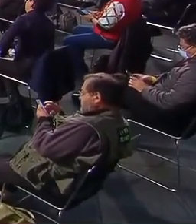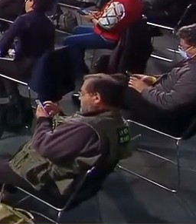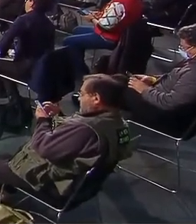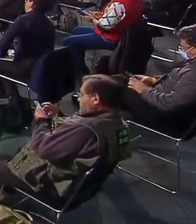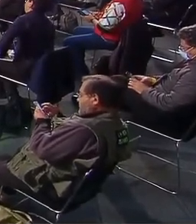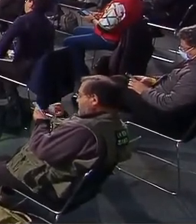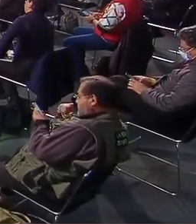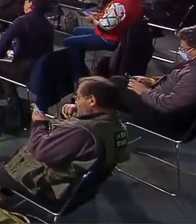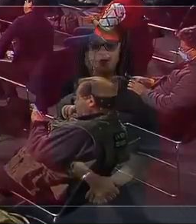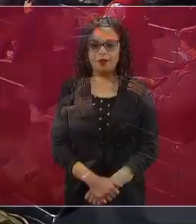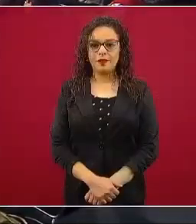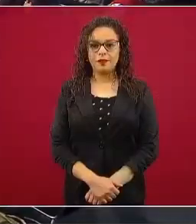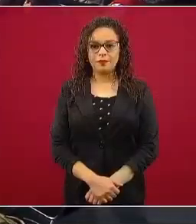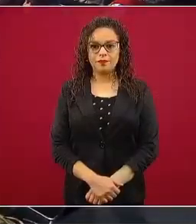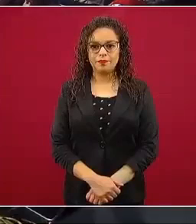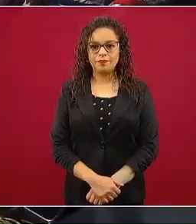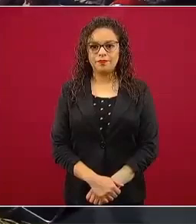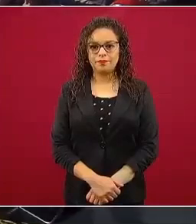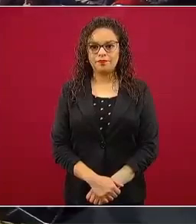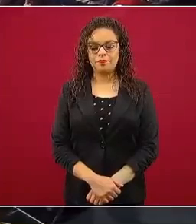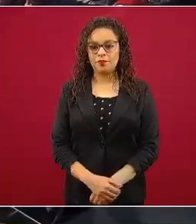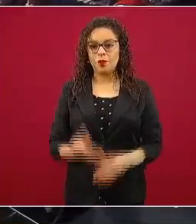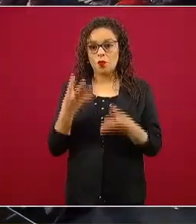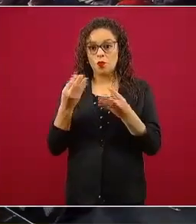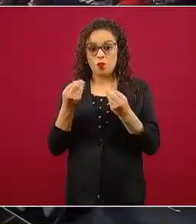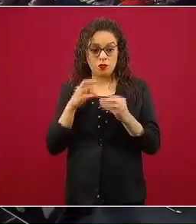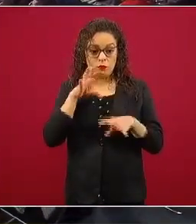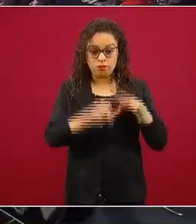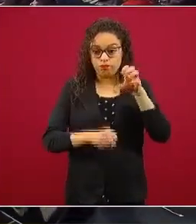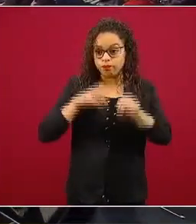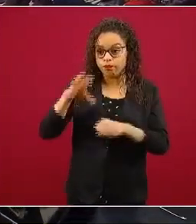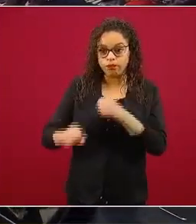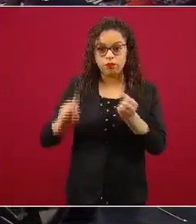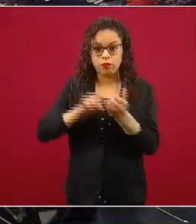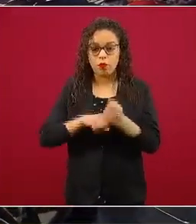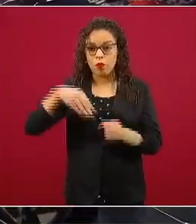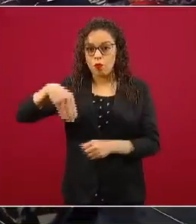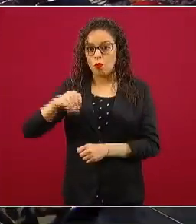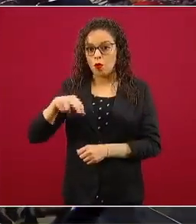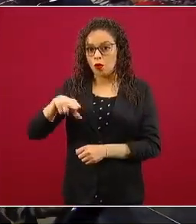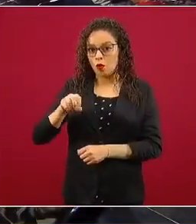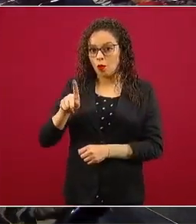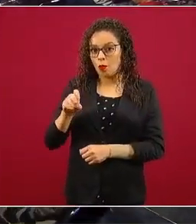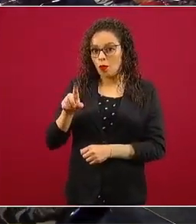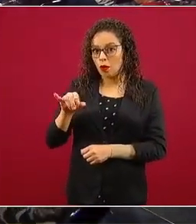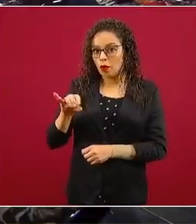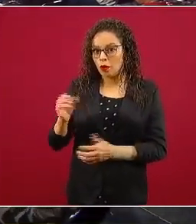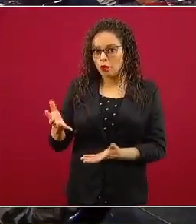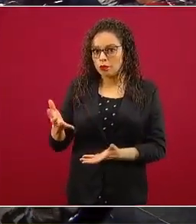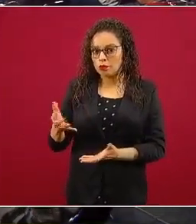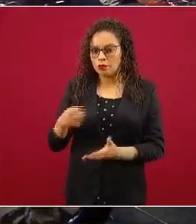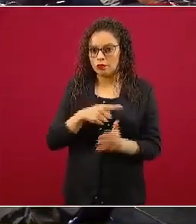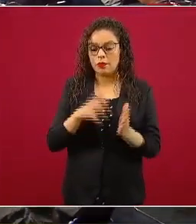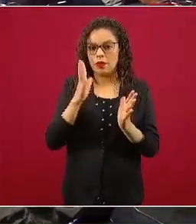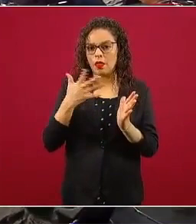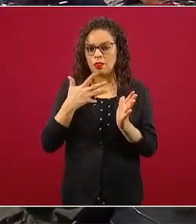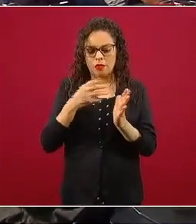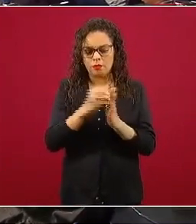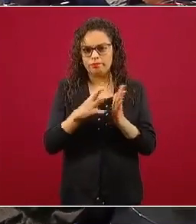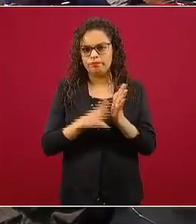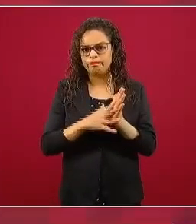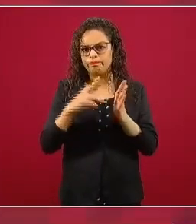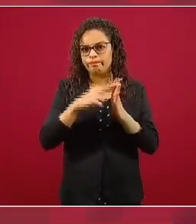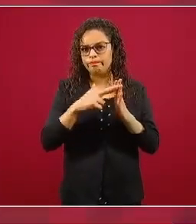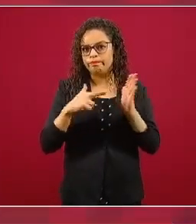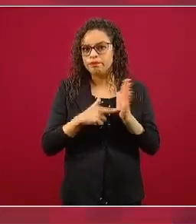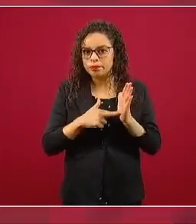actores preponderantes. Se hicieron hasta reformas en ese sentido y desde luego